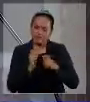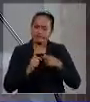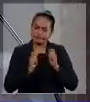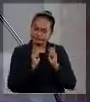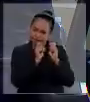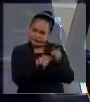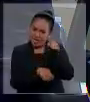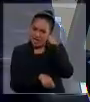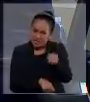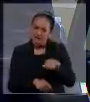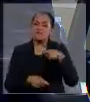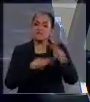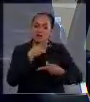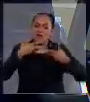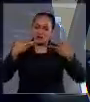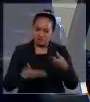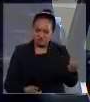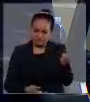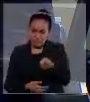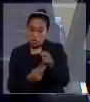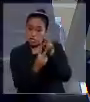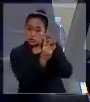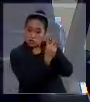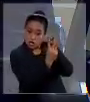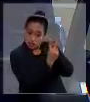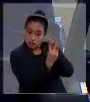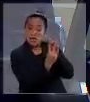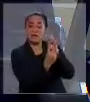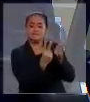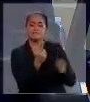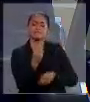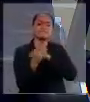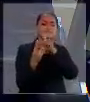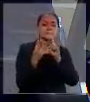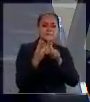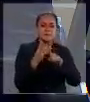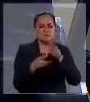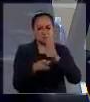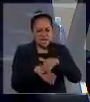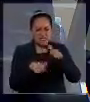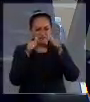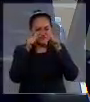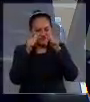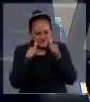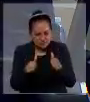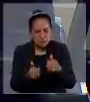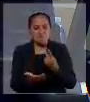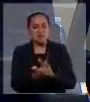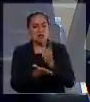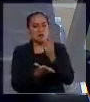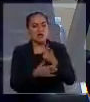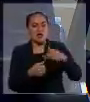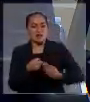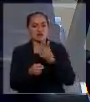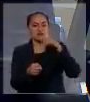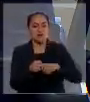2015 y esta doctora, María Elena Álvarez Bullá, Premio Nacional de Ciencia